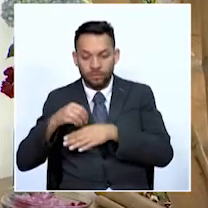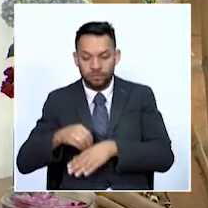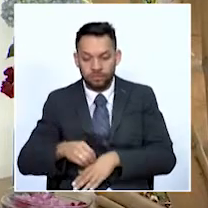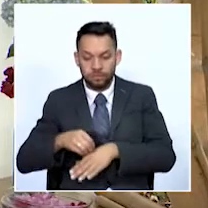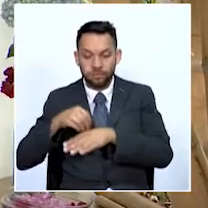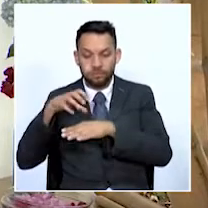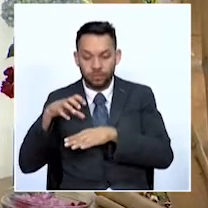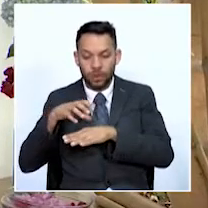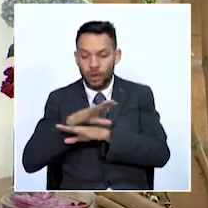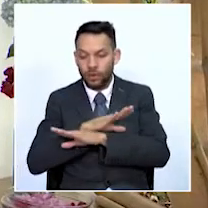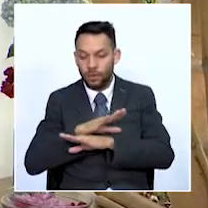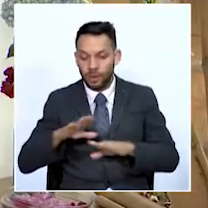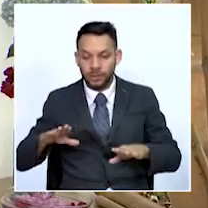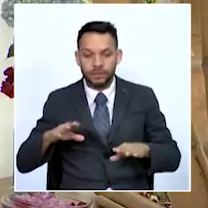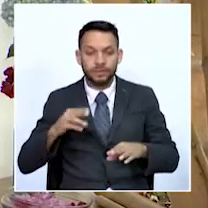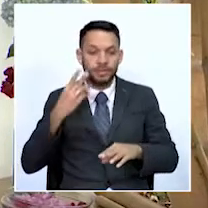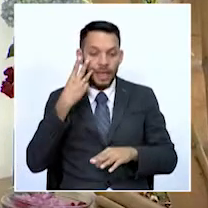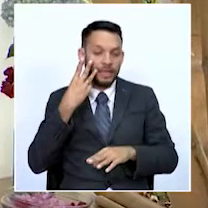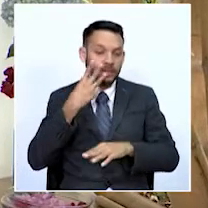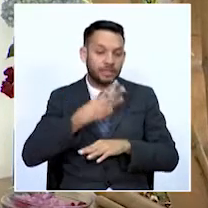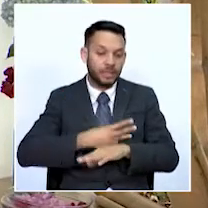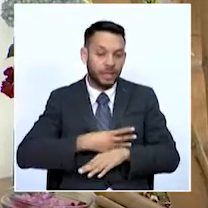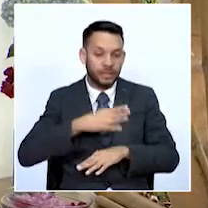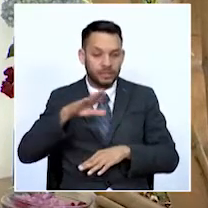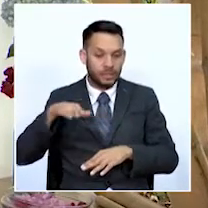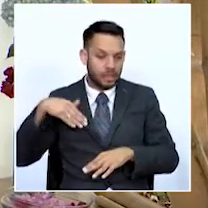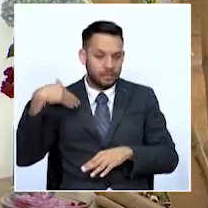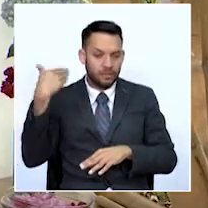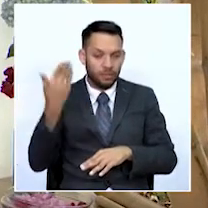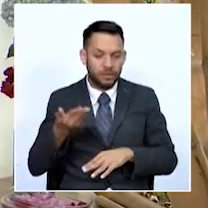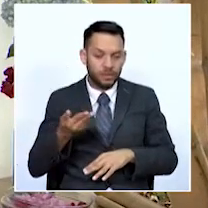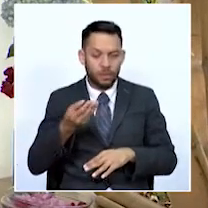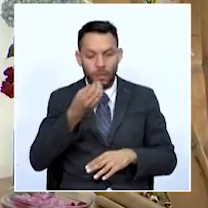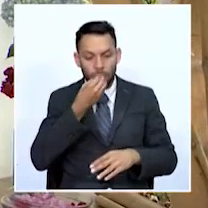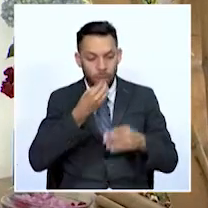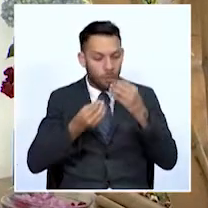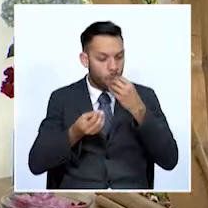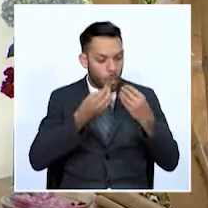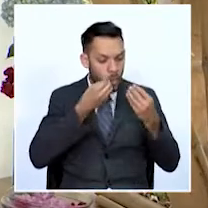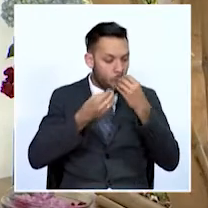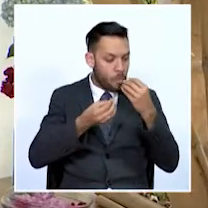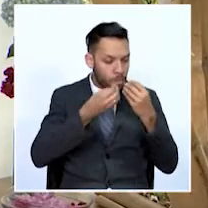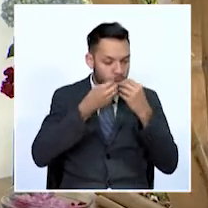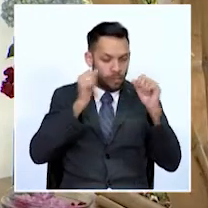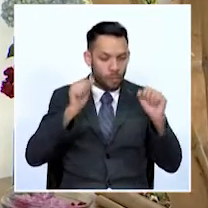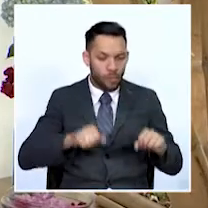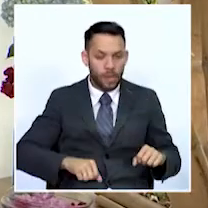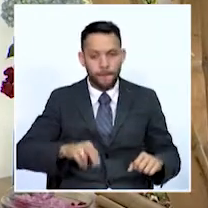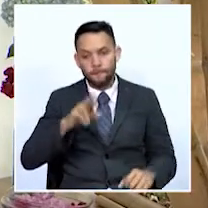desintoxicar. Ya al tercer día empieza a comer de todo, menos lácteos, azúcares,